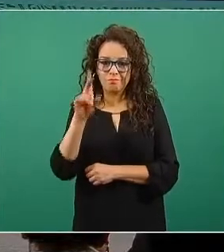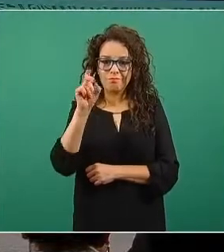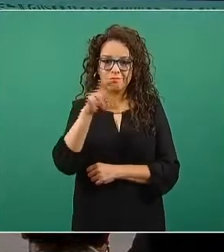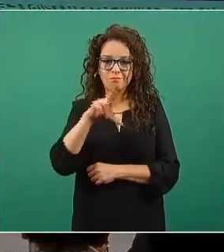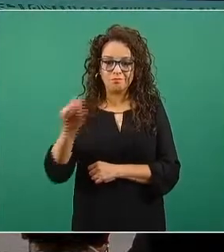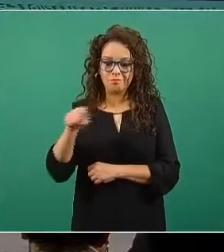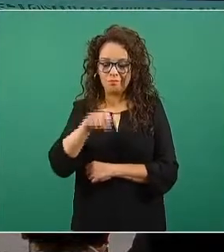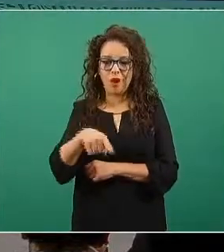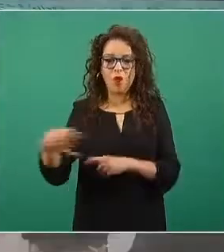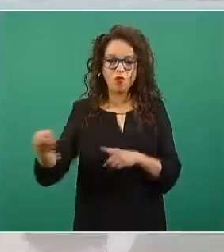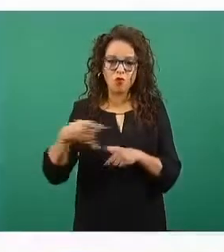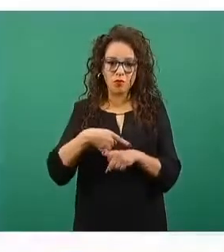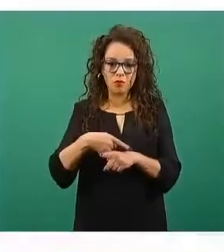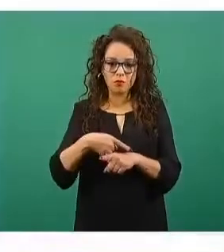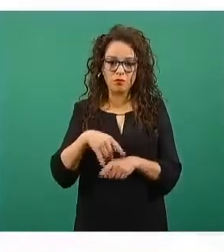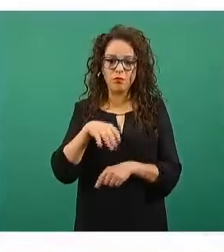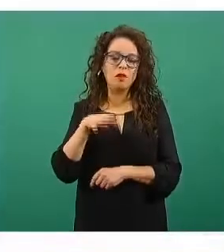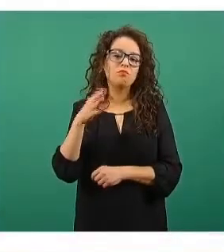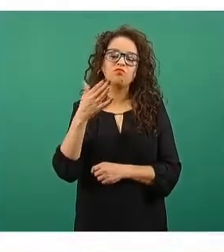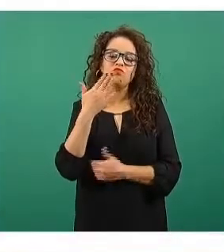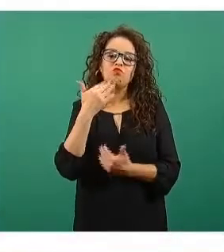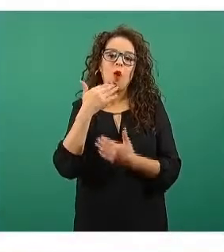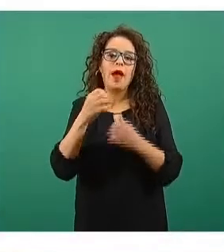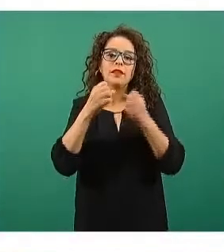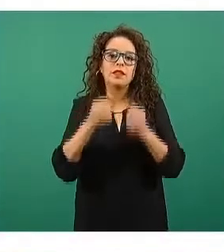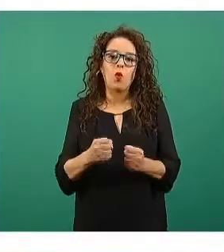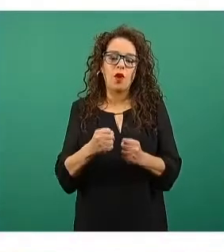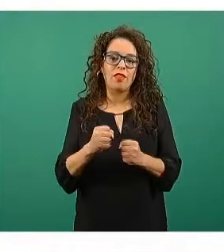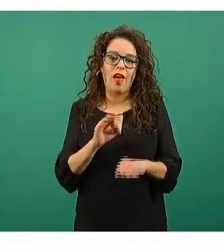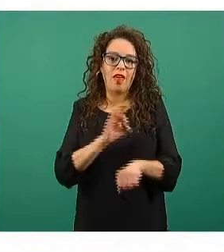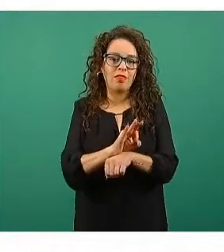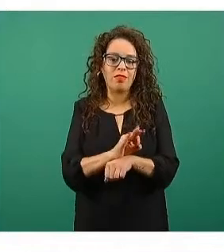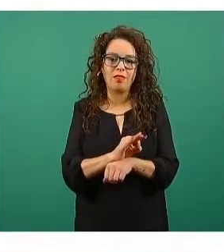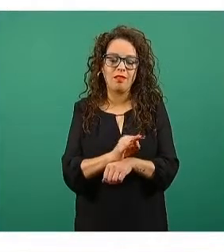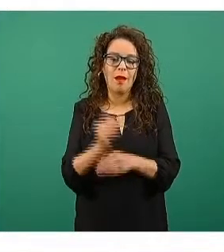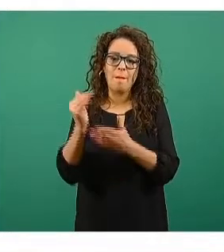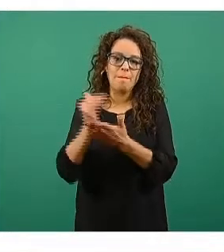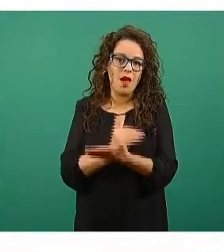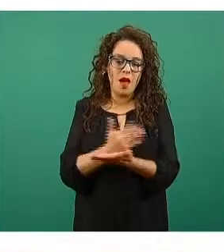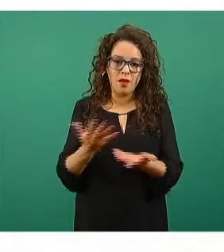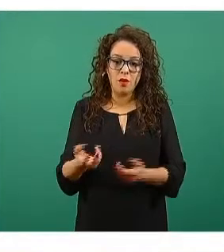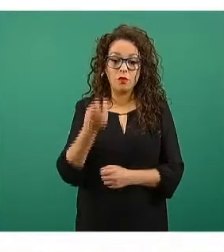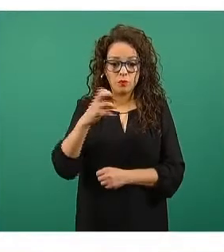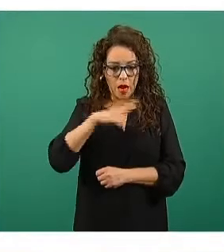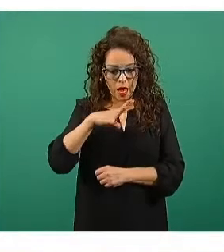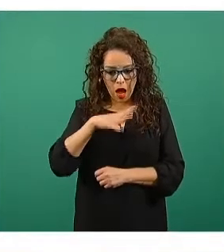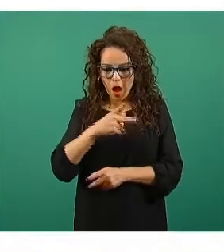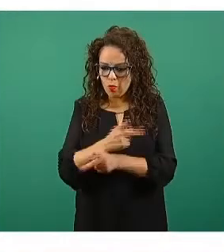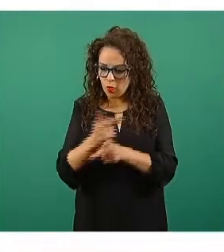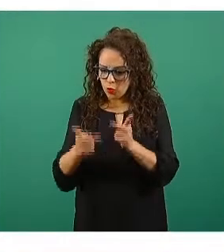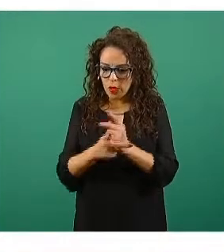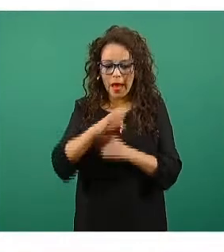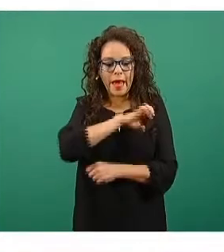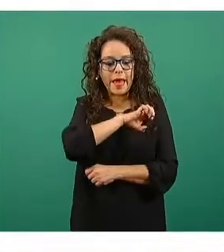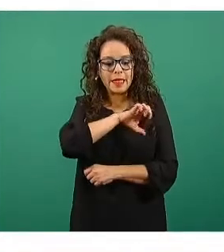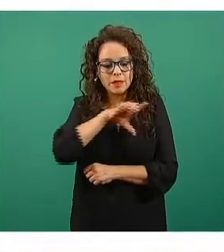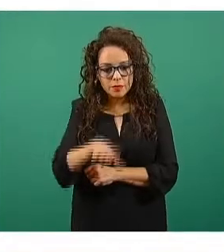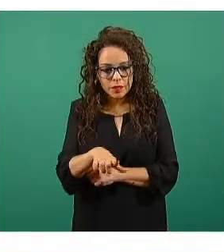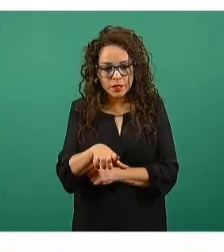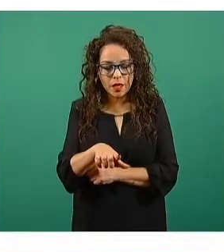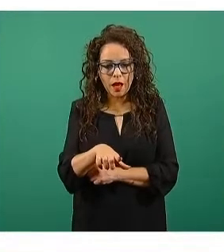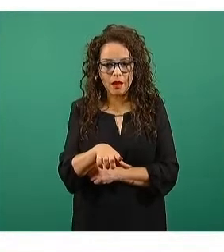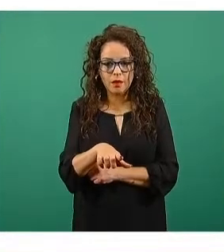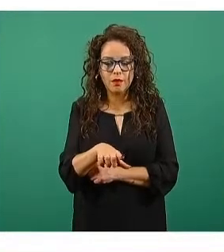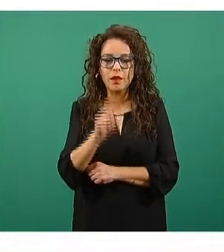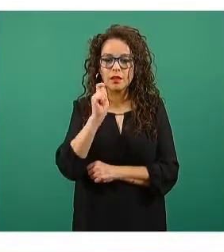condón y hacerlo menos seguro. Para ello hay productos que están diseñados, hay que preferir